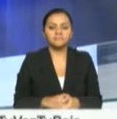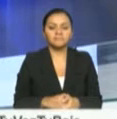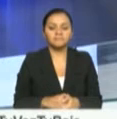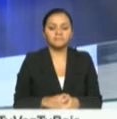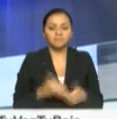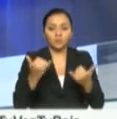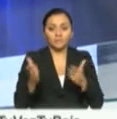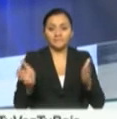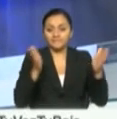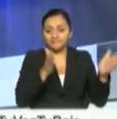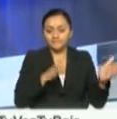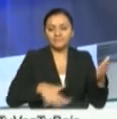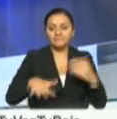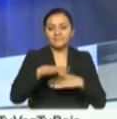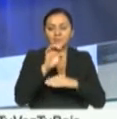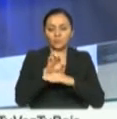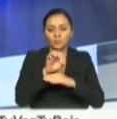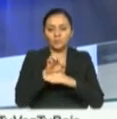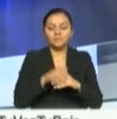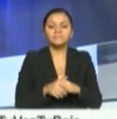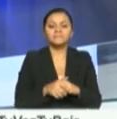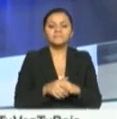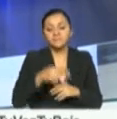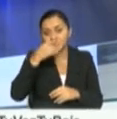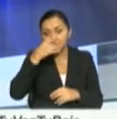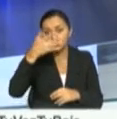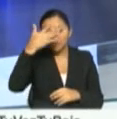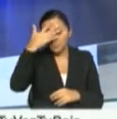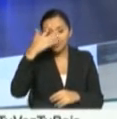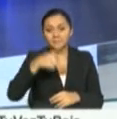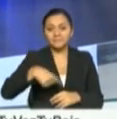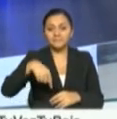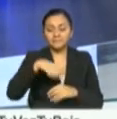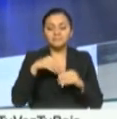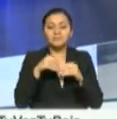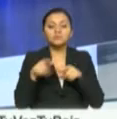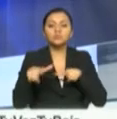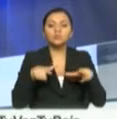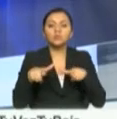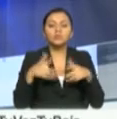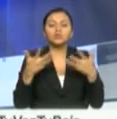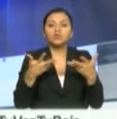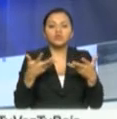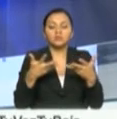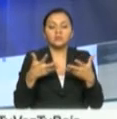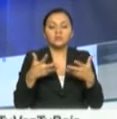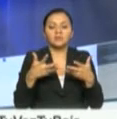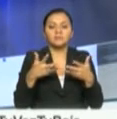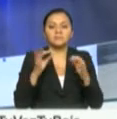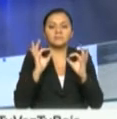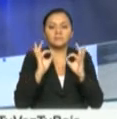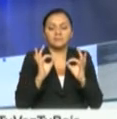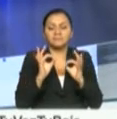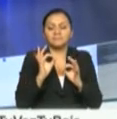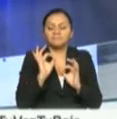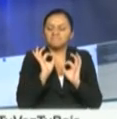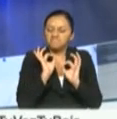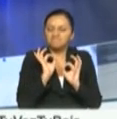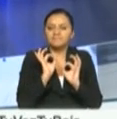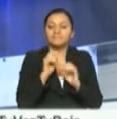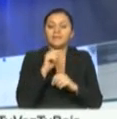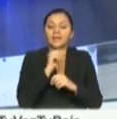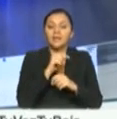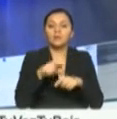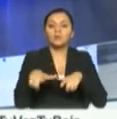Ahora pasamos al ámbito nacional. Santo Domingo de los Áchilas está ubicada en una zona geográfica privilegiada, ya que